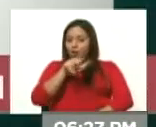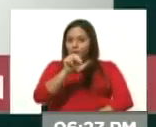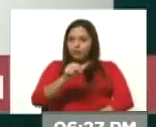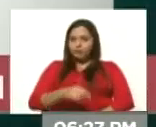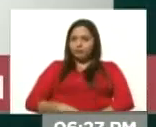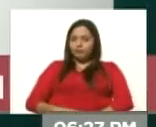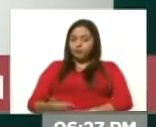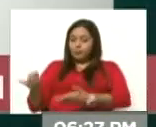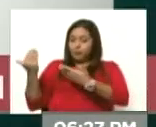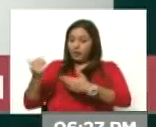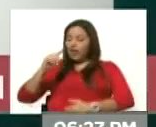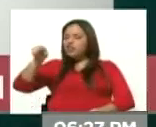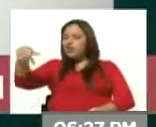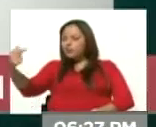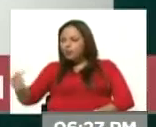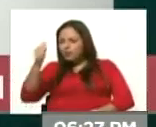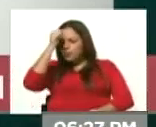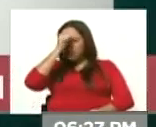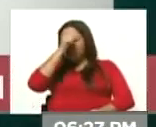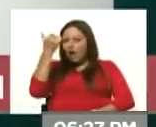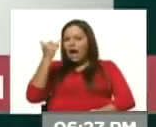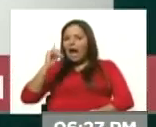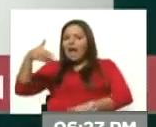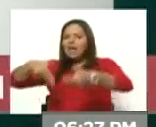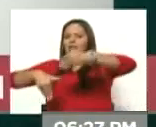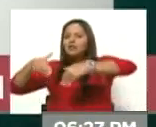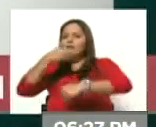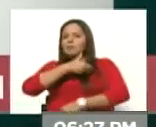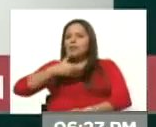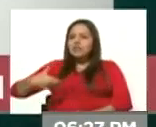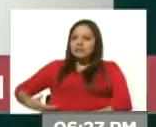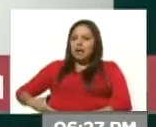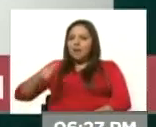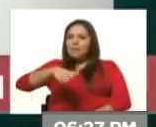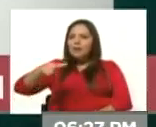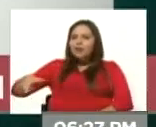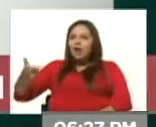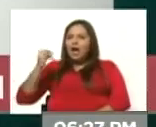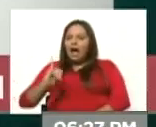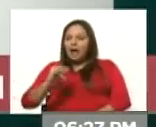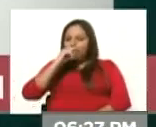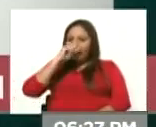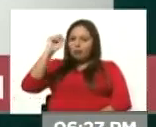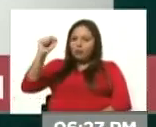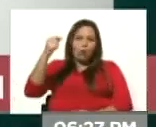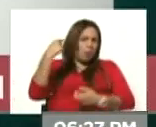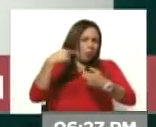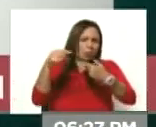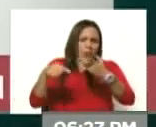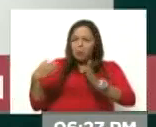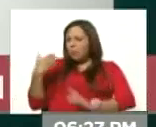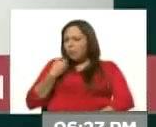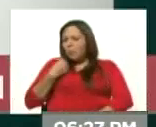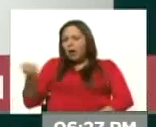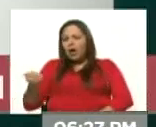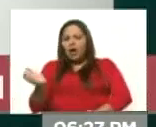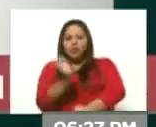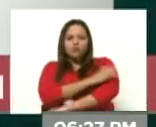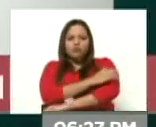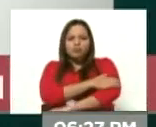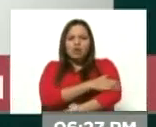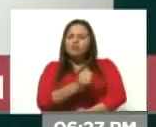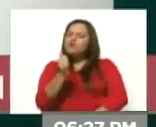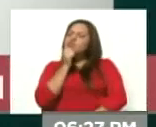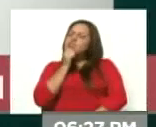el próximo domingo podrán las elecciones presidenciales y los candidatos fueran nicolás maduro y cualquier candidato de la oposición por